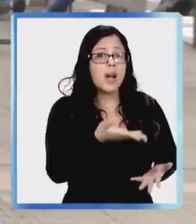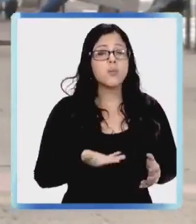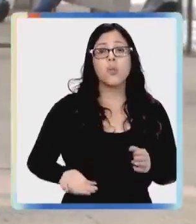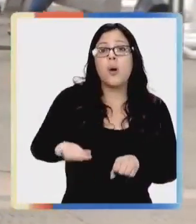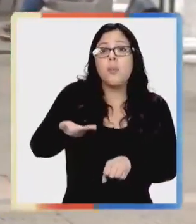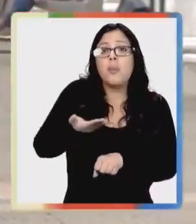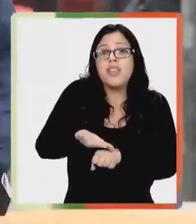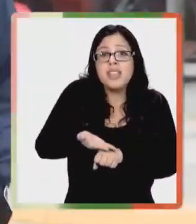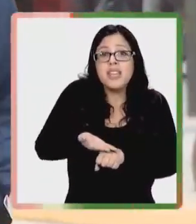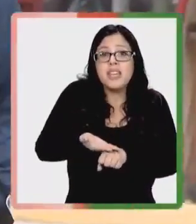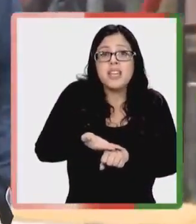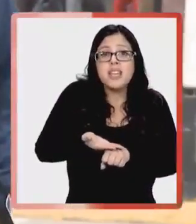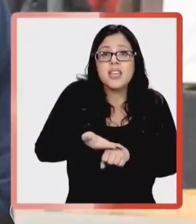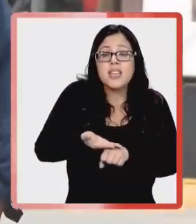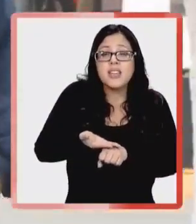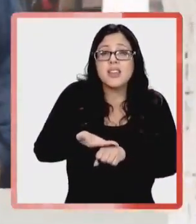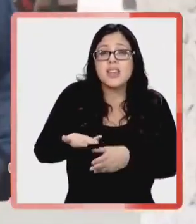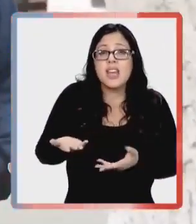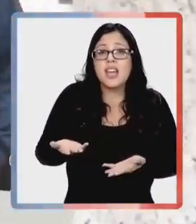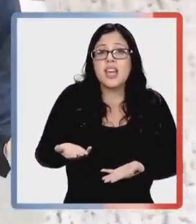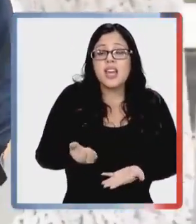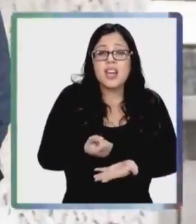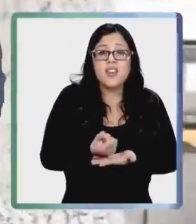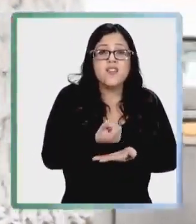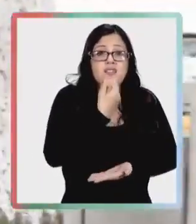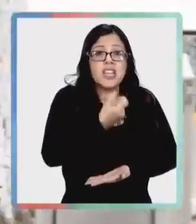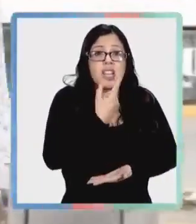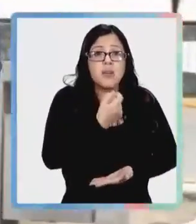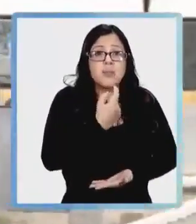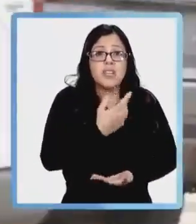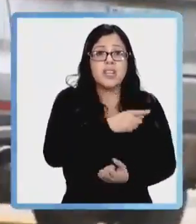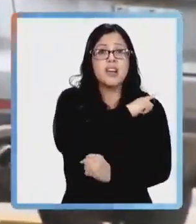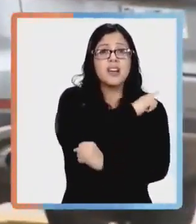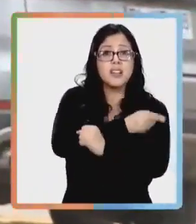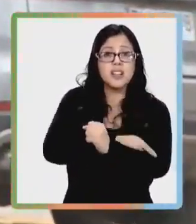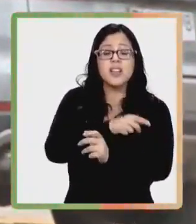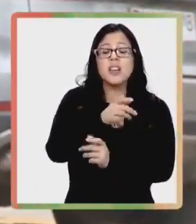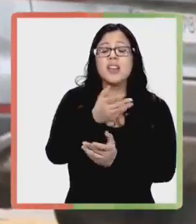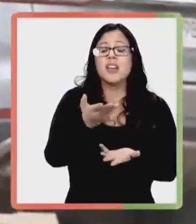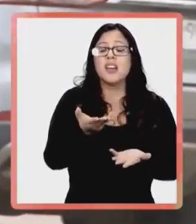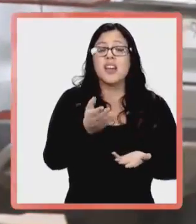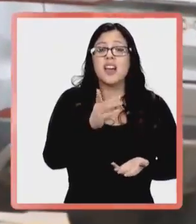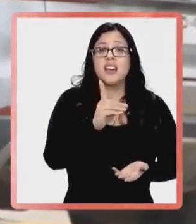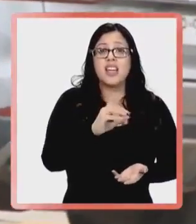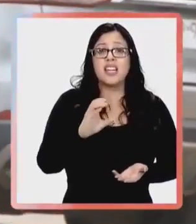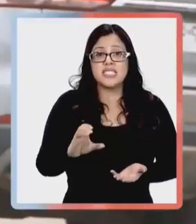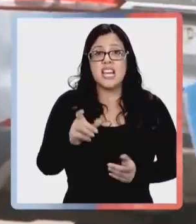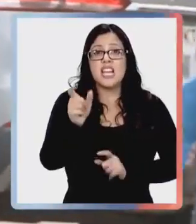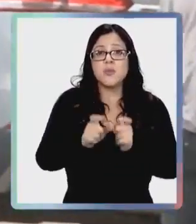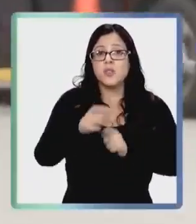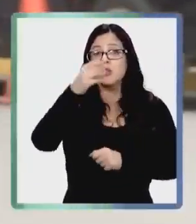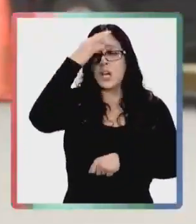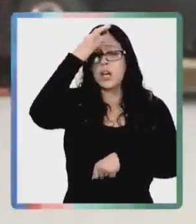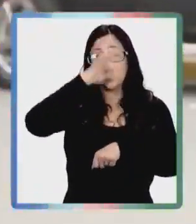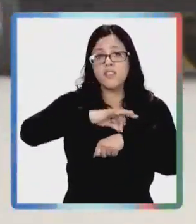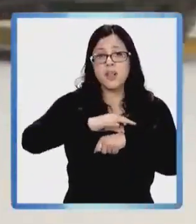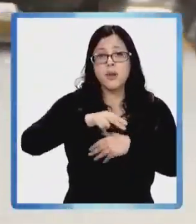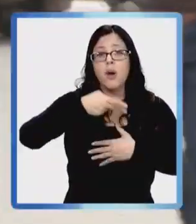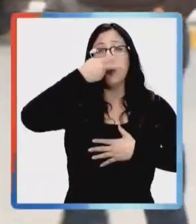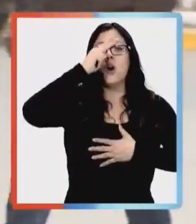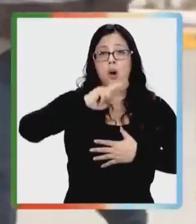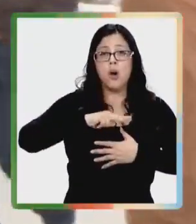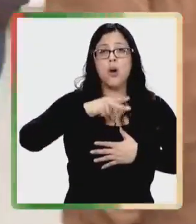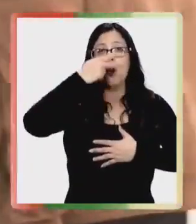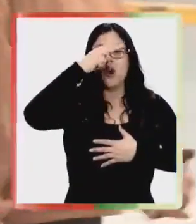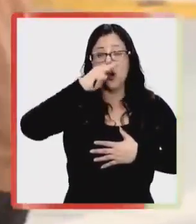acostumbramos a pedir niveles de vitamina D, incluso a veces de C, en los pacientes crónicos respiratorios. Pero eso no significa que se